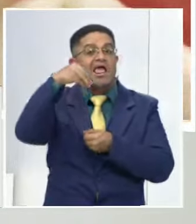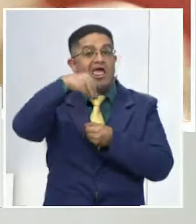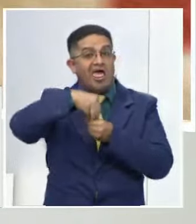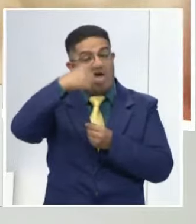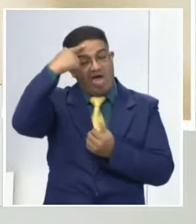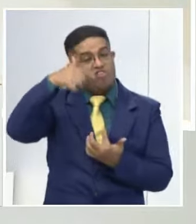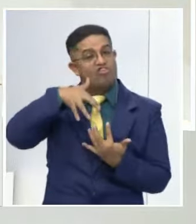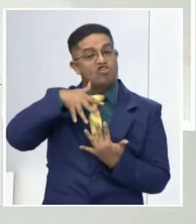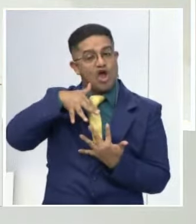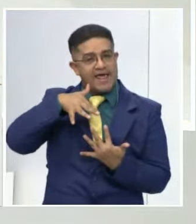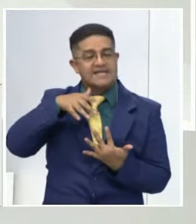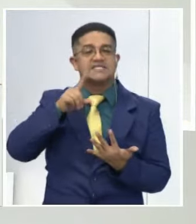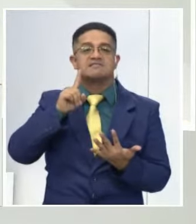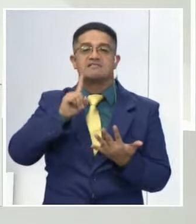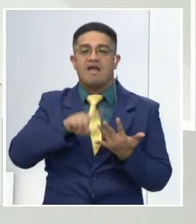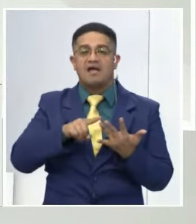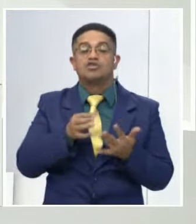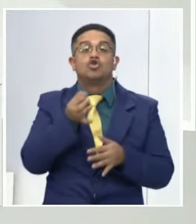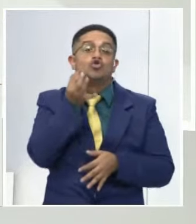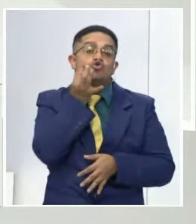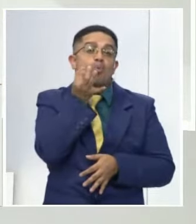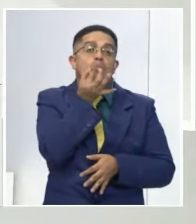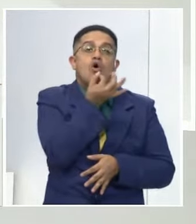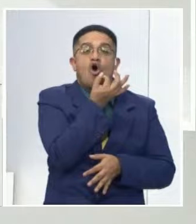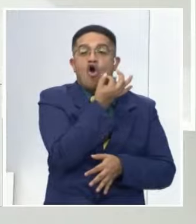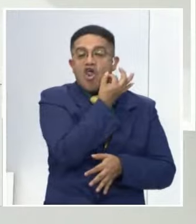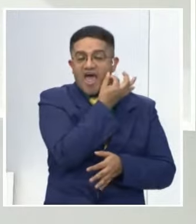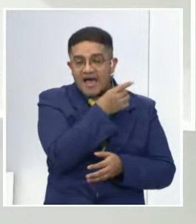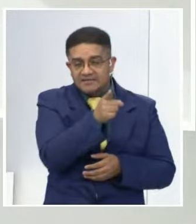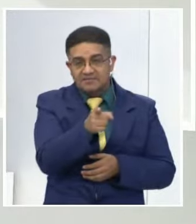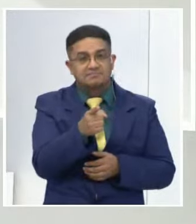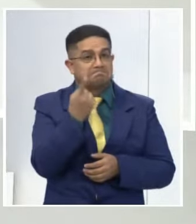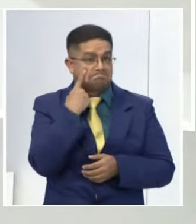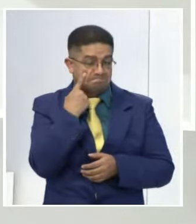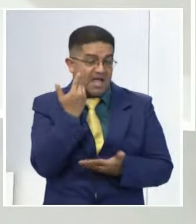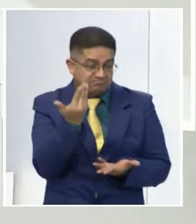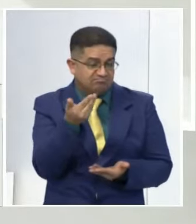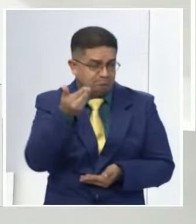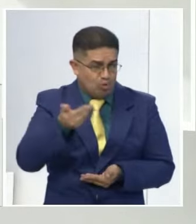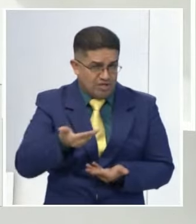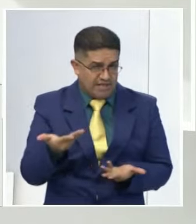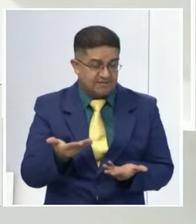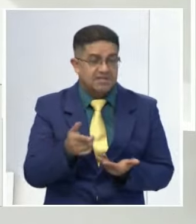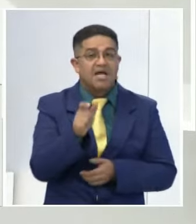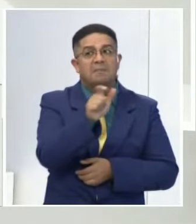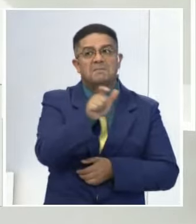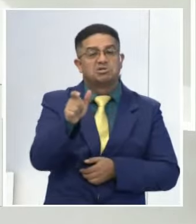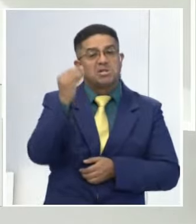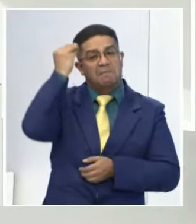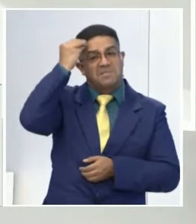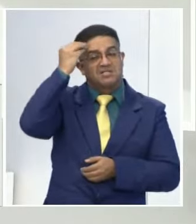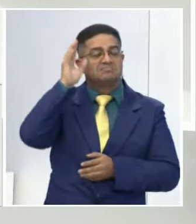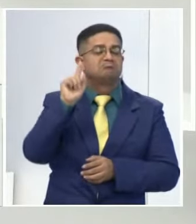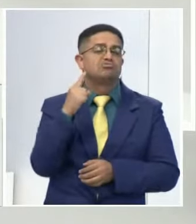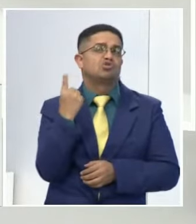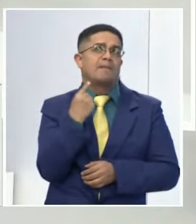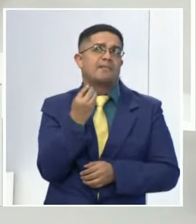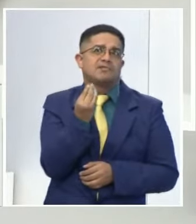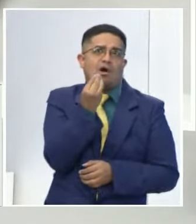¿okay?, grasas, tumores benignos de grasa. Entonces, fíjate lo importante que es la cavidad bucal, y las personas solamente creen que la usan nada más para